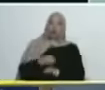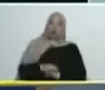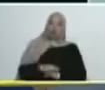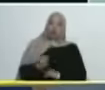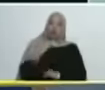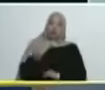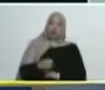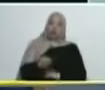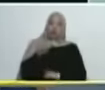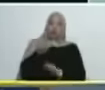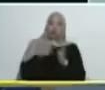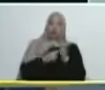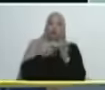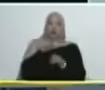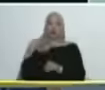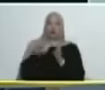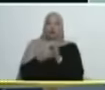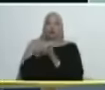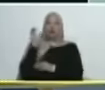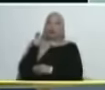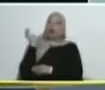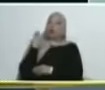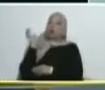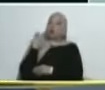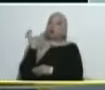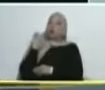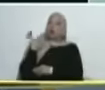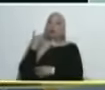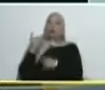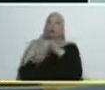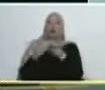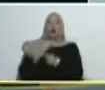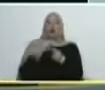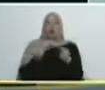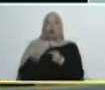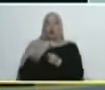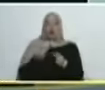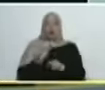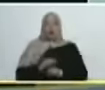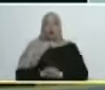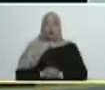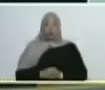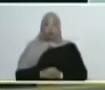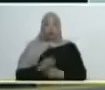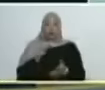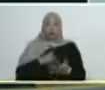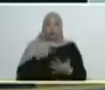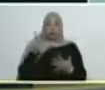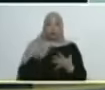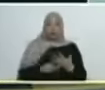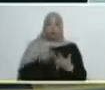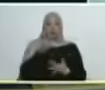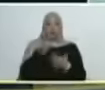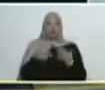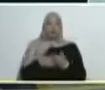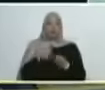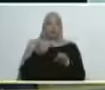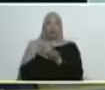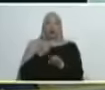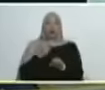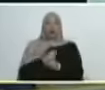de 63.000 asambleas hechas para debatir las propuestas de este nuevo tiempo